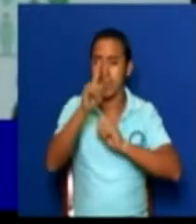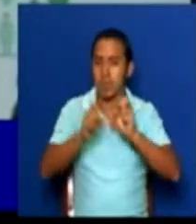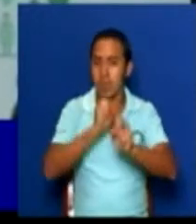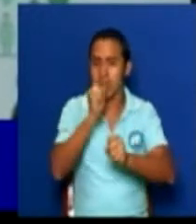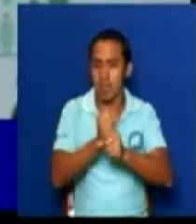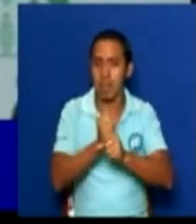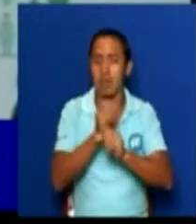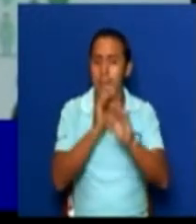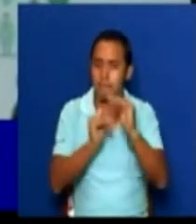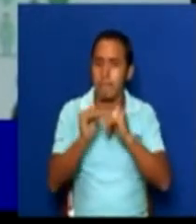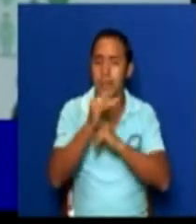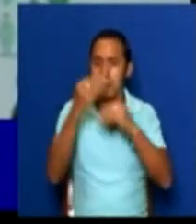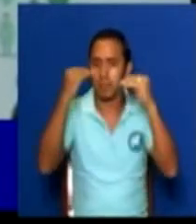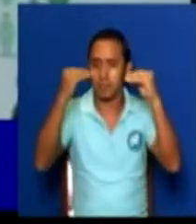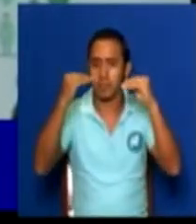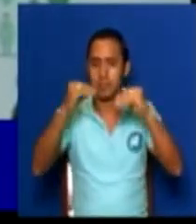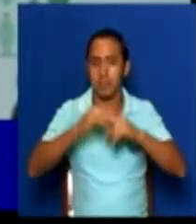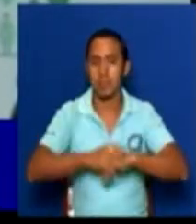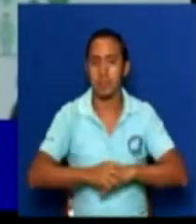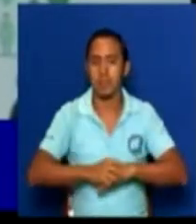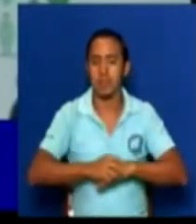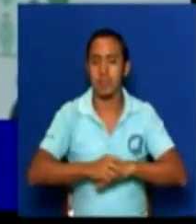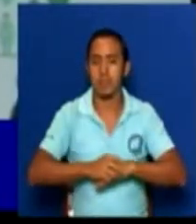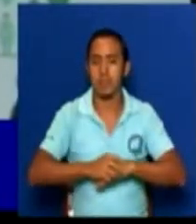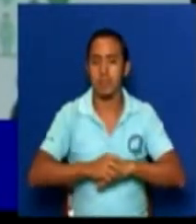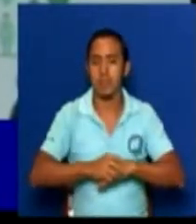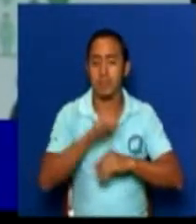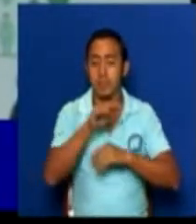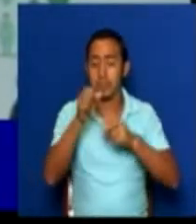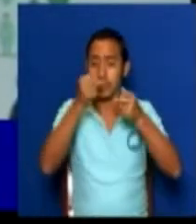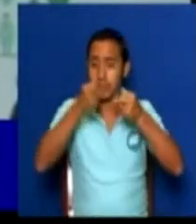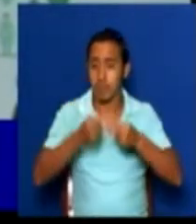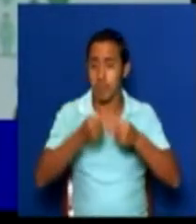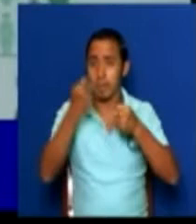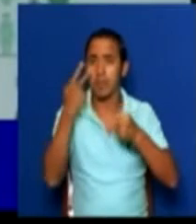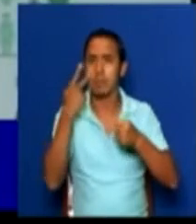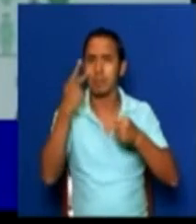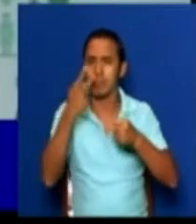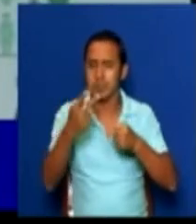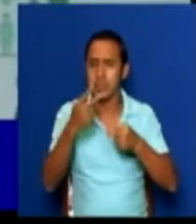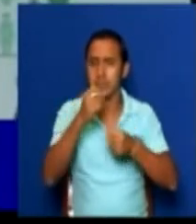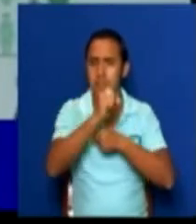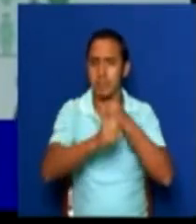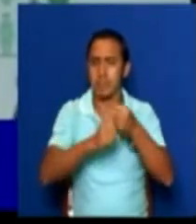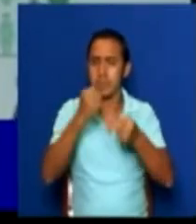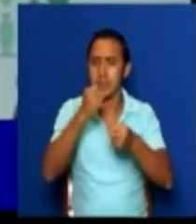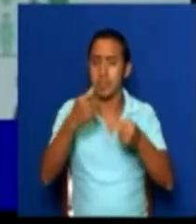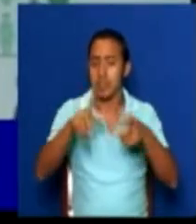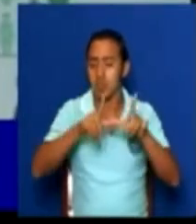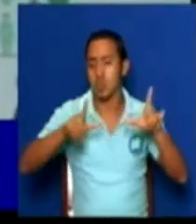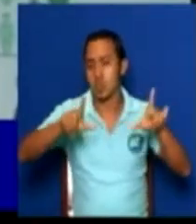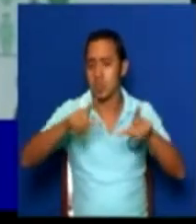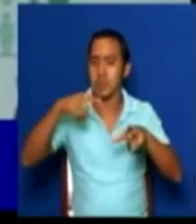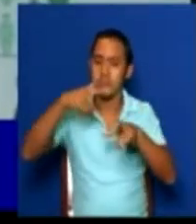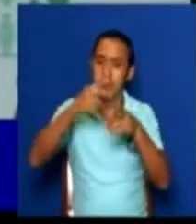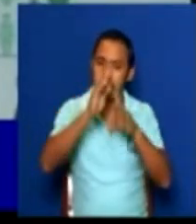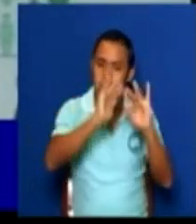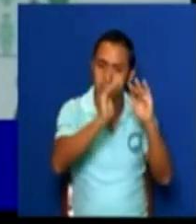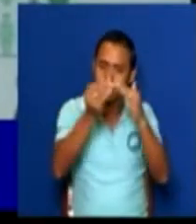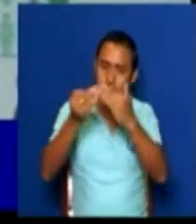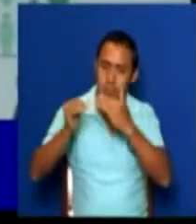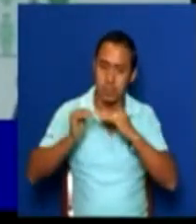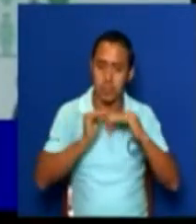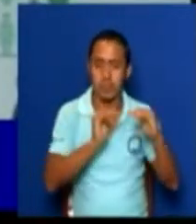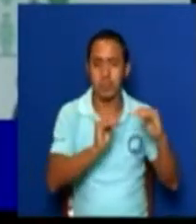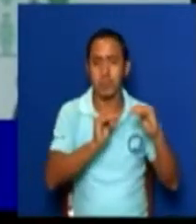de educación, en el caso del hombre, podemos ver ahí en el área urbana, la